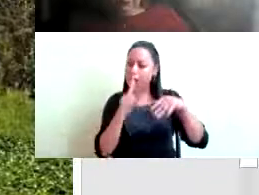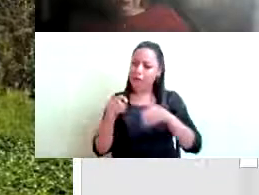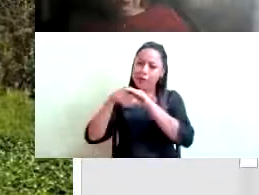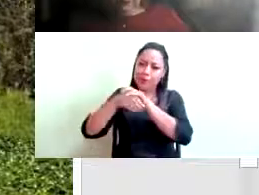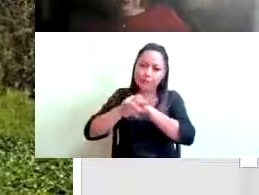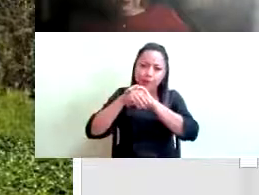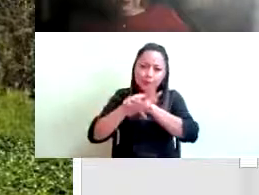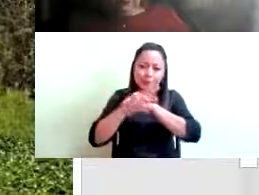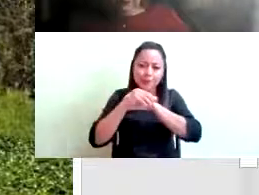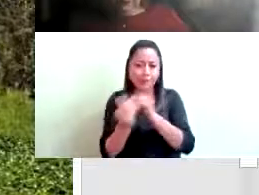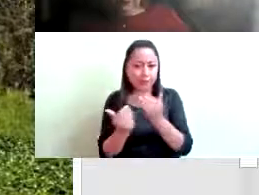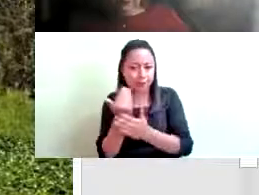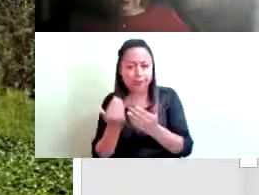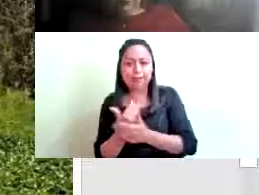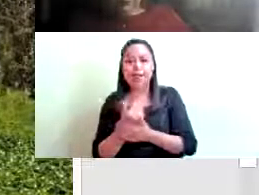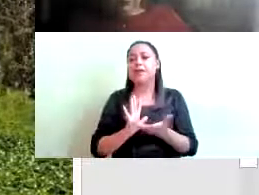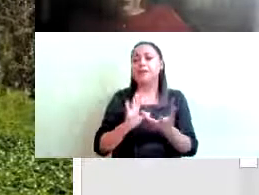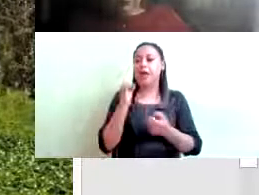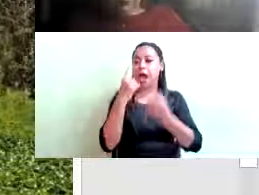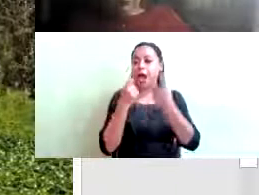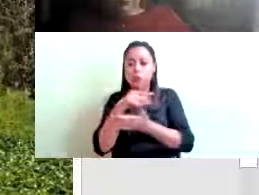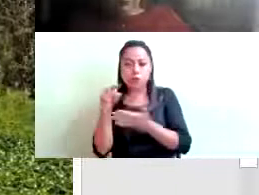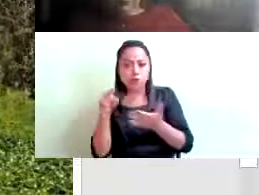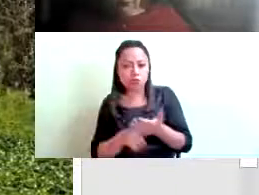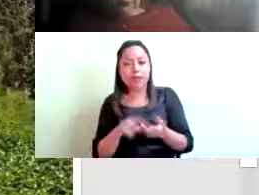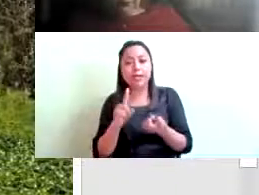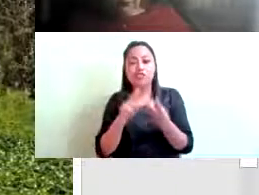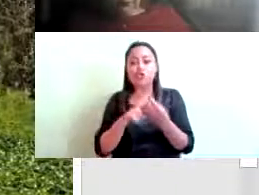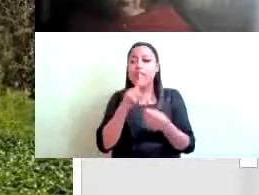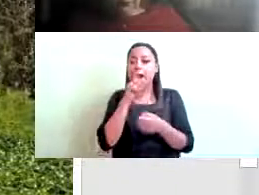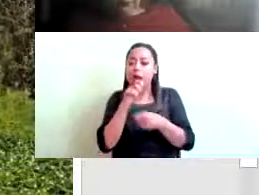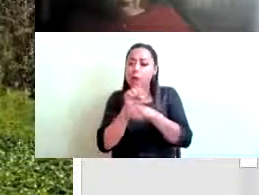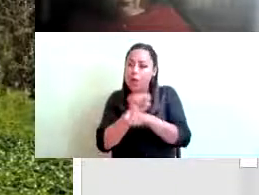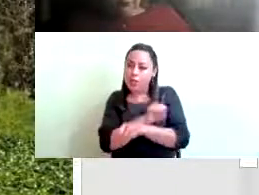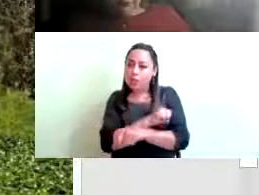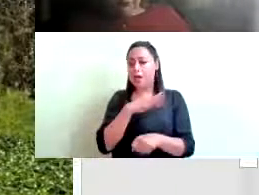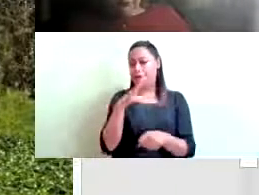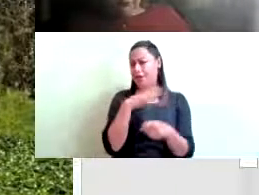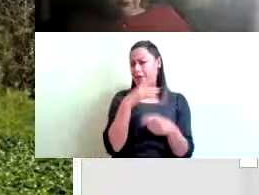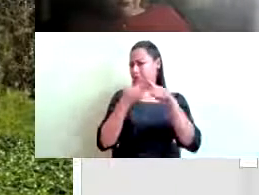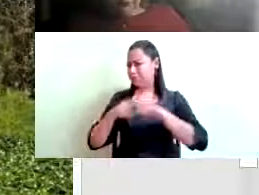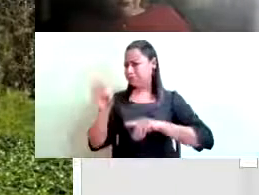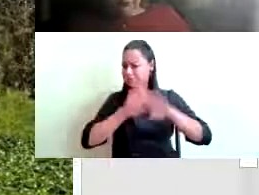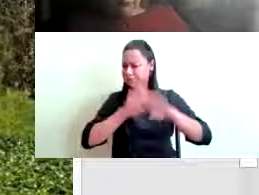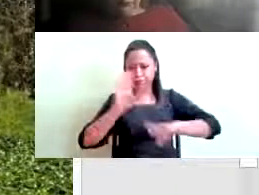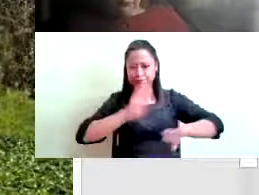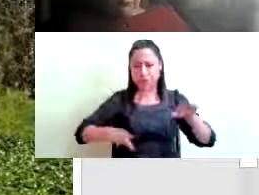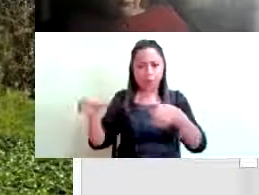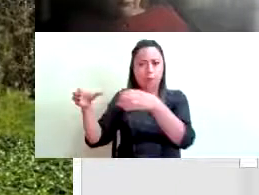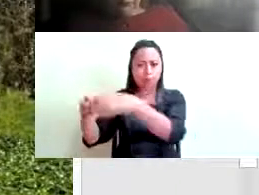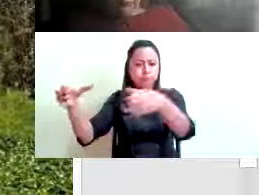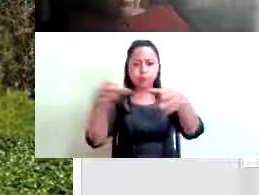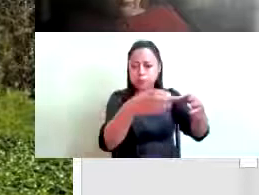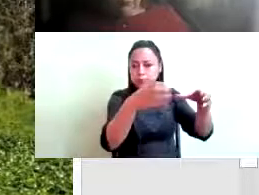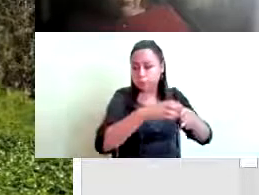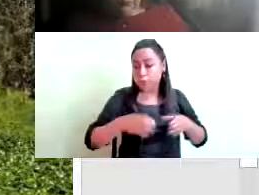humedales, ríos urbanos, en fin, tenemos una gran diversidad de cuerpos que tendríamos que estar considerando